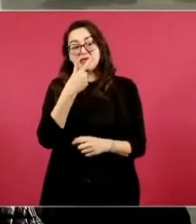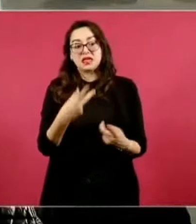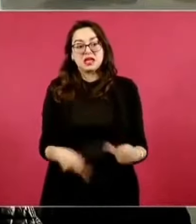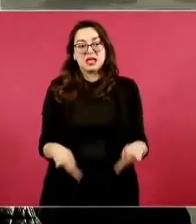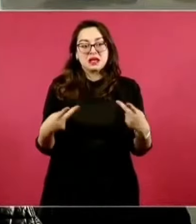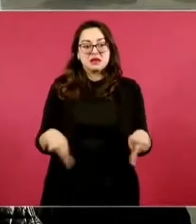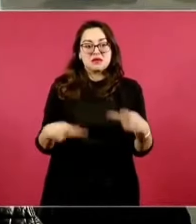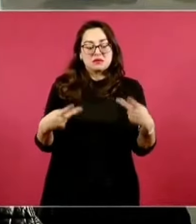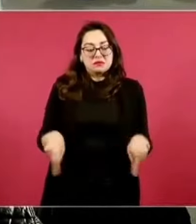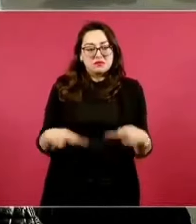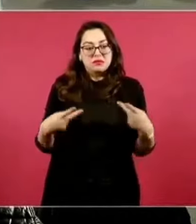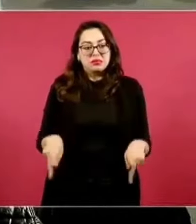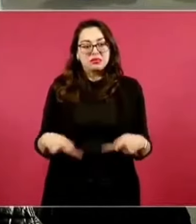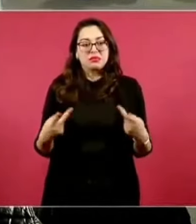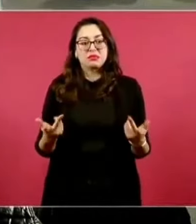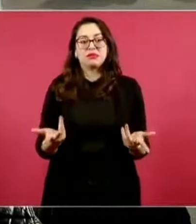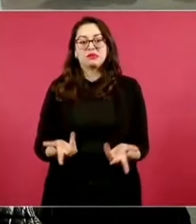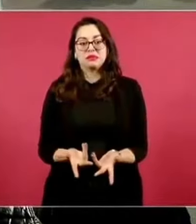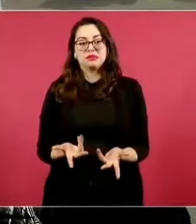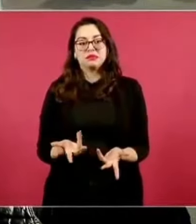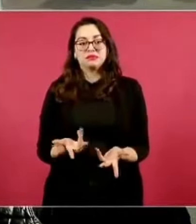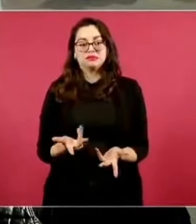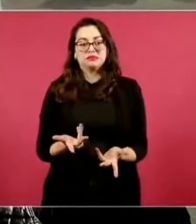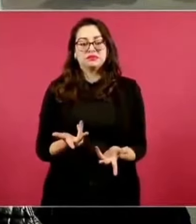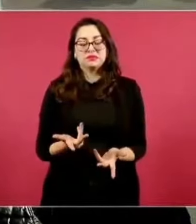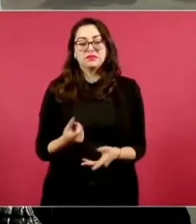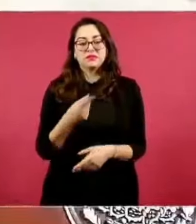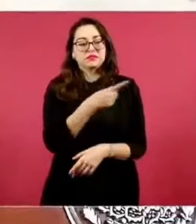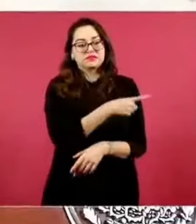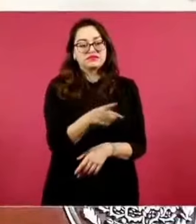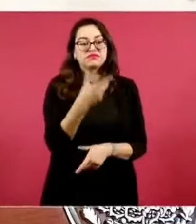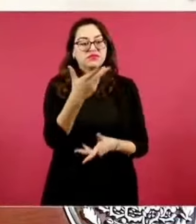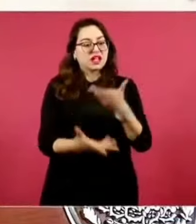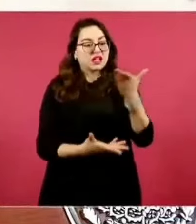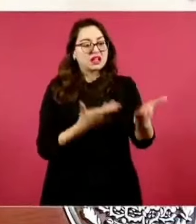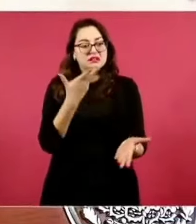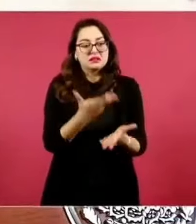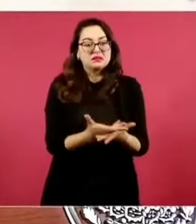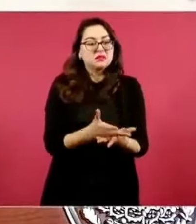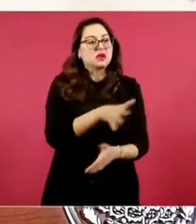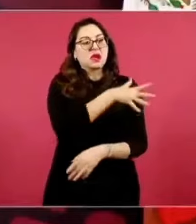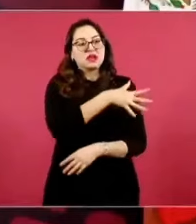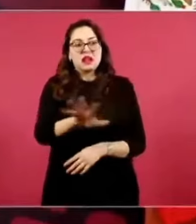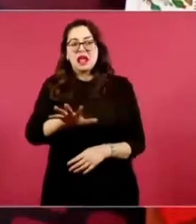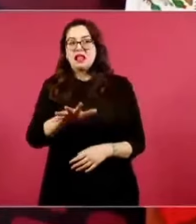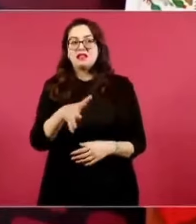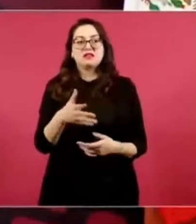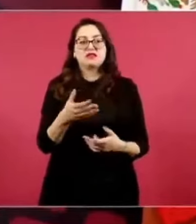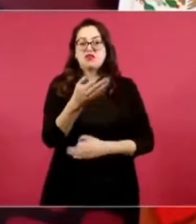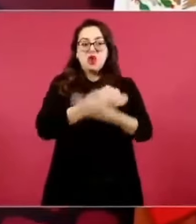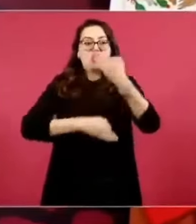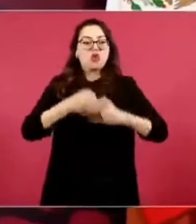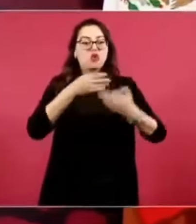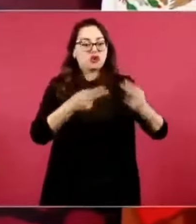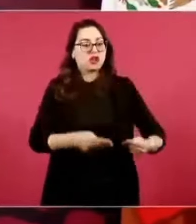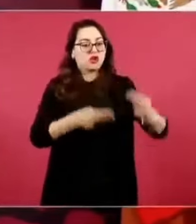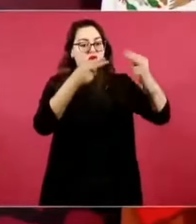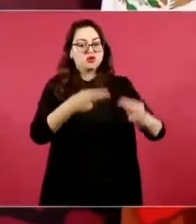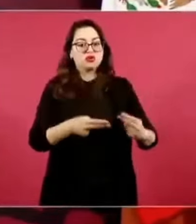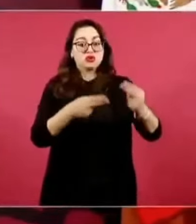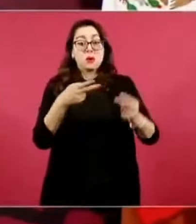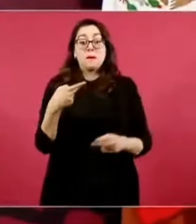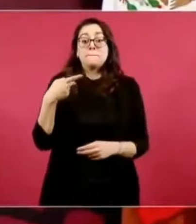y de equipos y de servicios médicos en general pero hoy